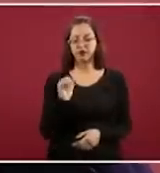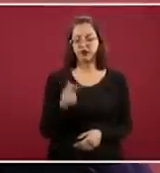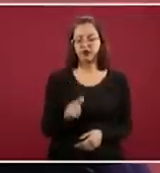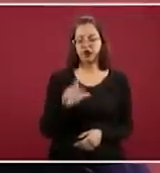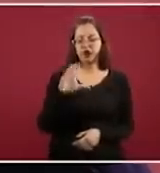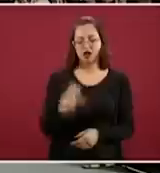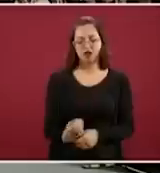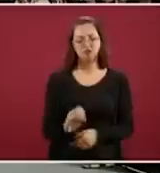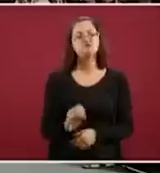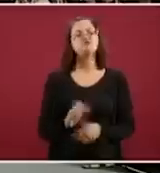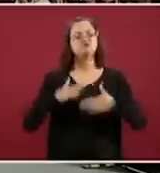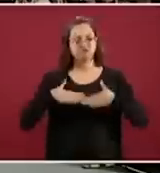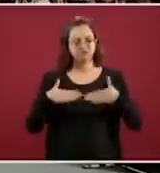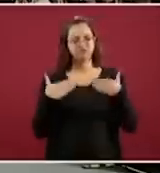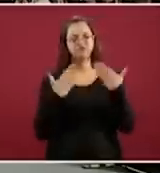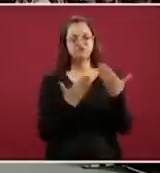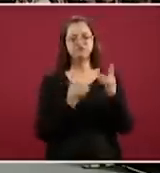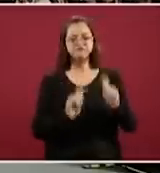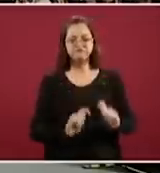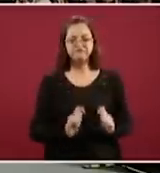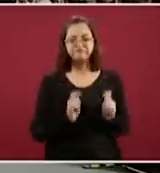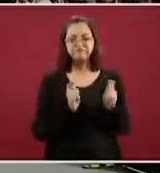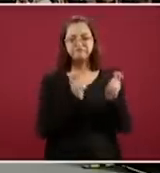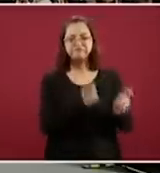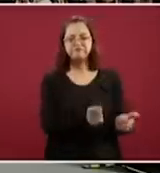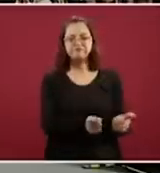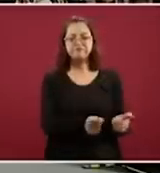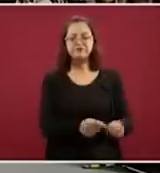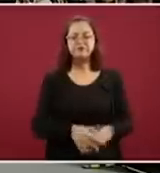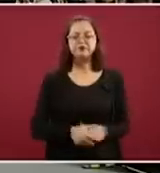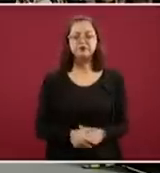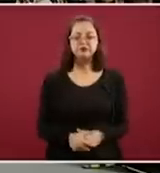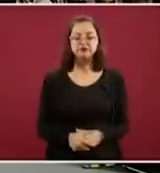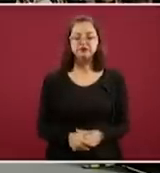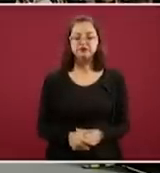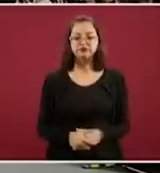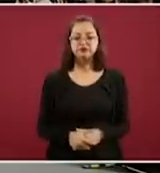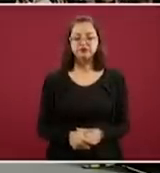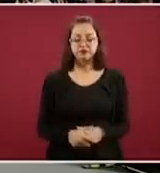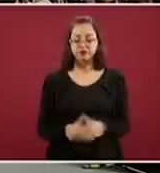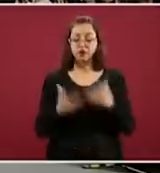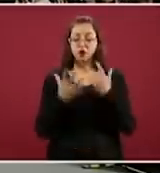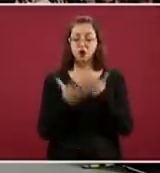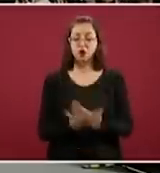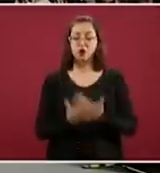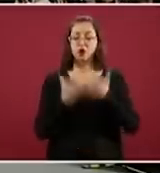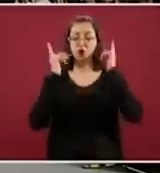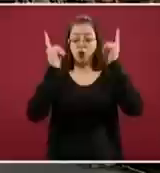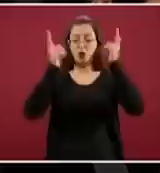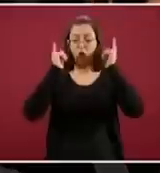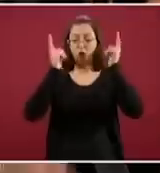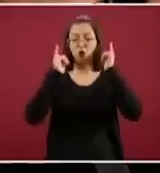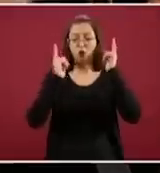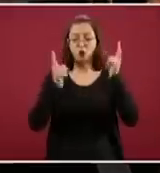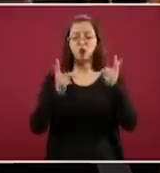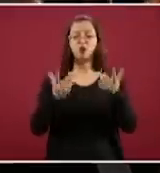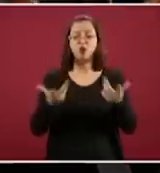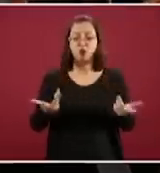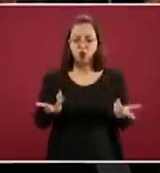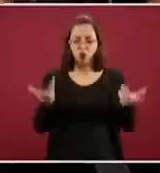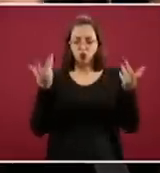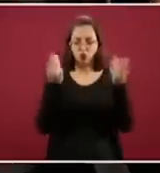he depositado mi confianza y esperanza para que junto en nuestro